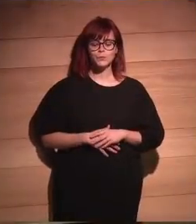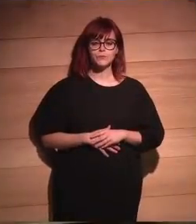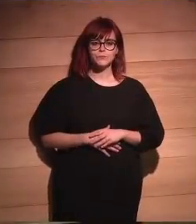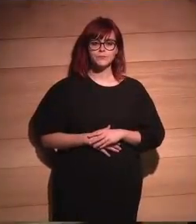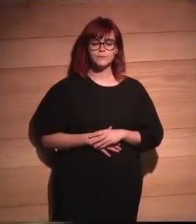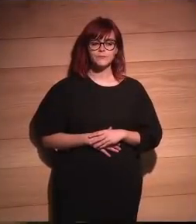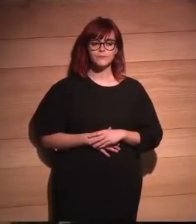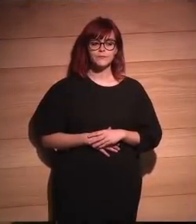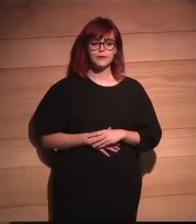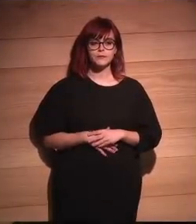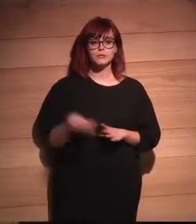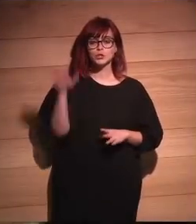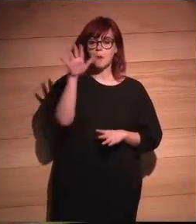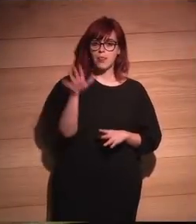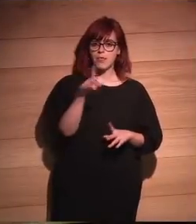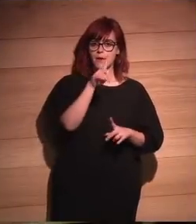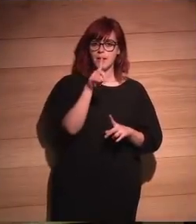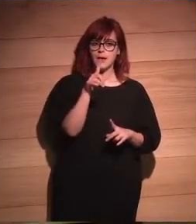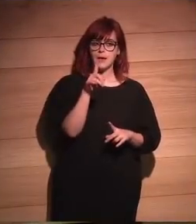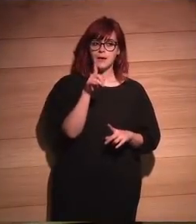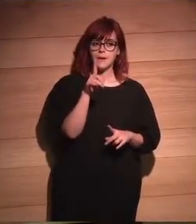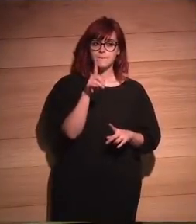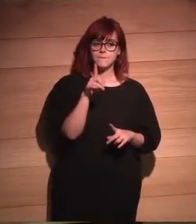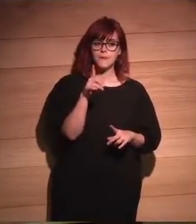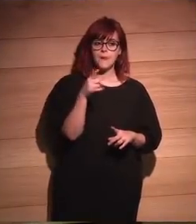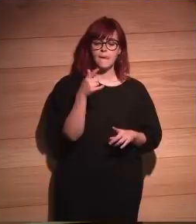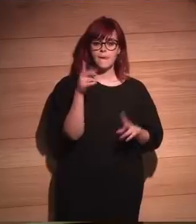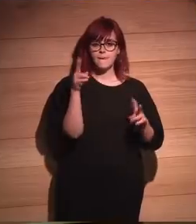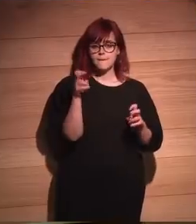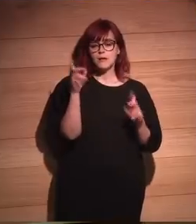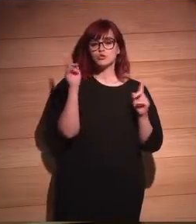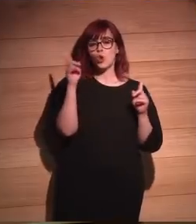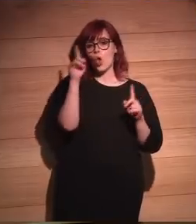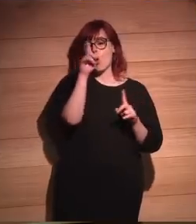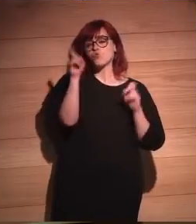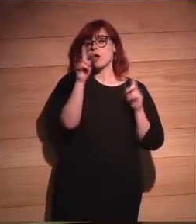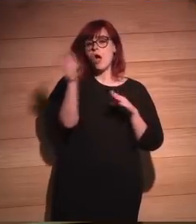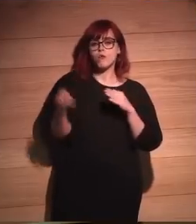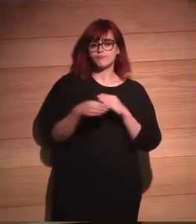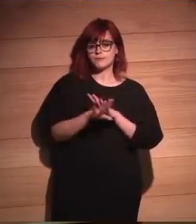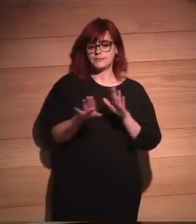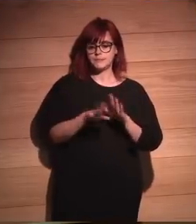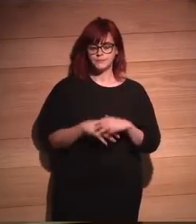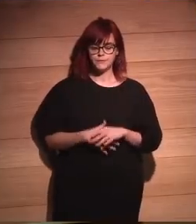Como requiero, pero si os parece, hacemos las intervenciones, porque esto ha sido una consideración, y al final, sí.